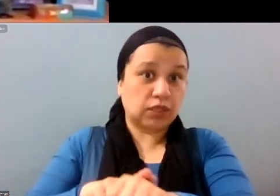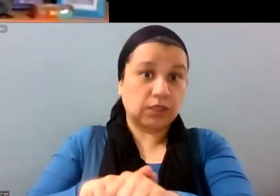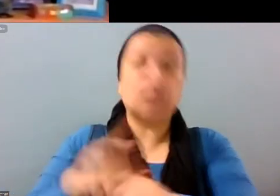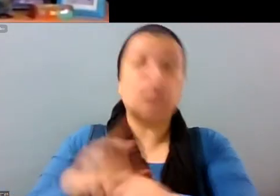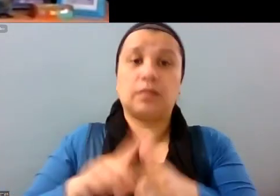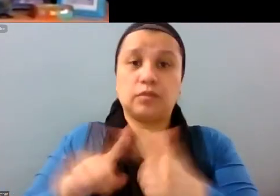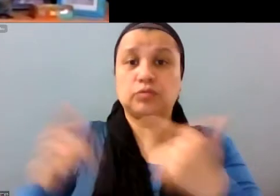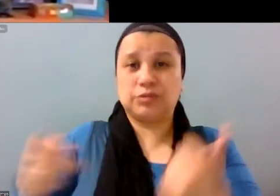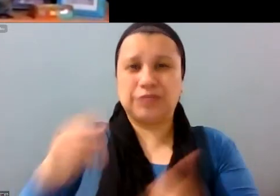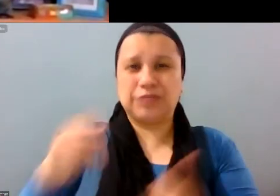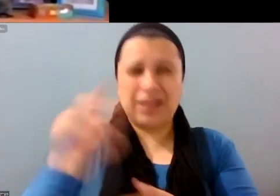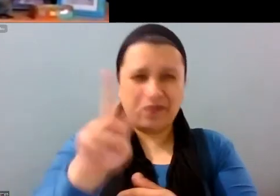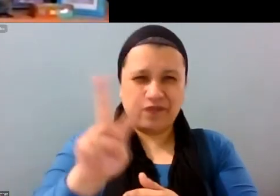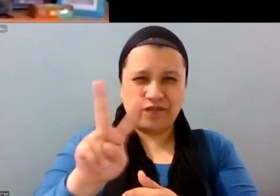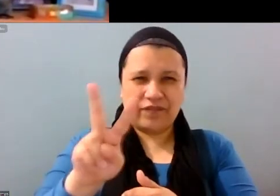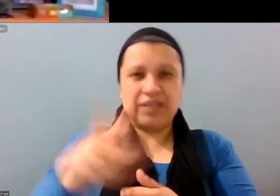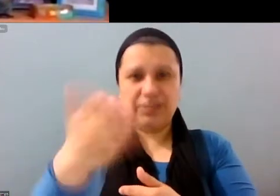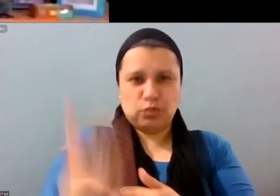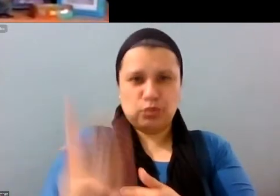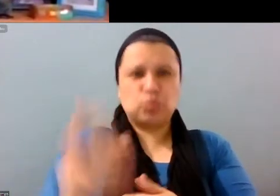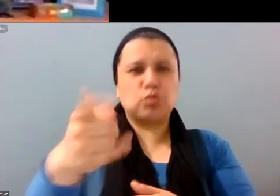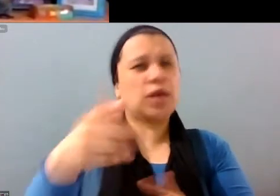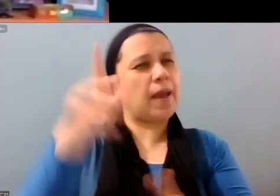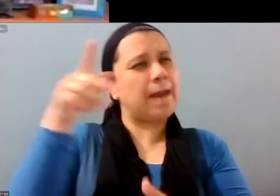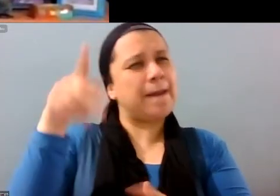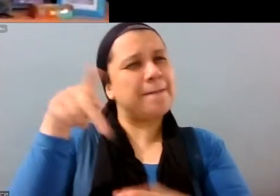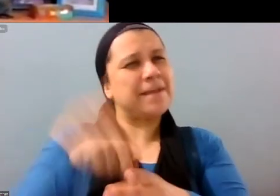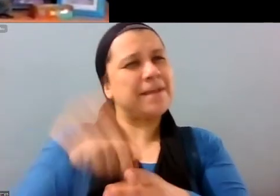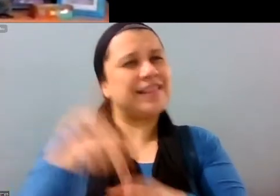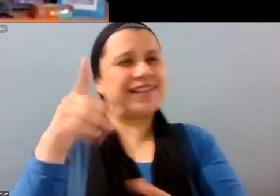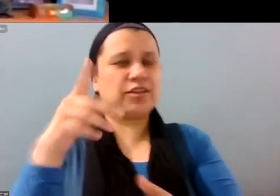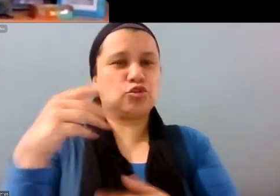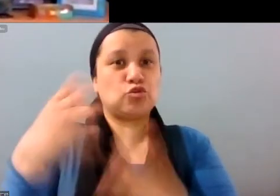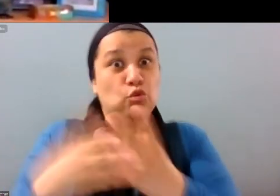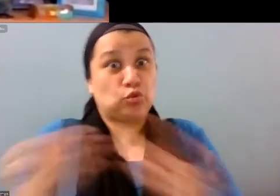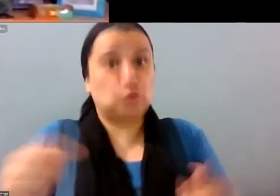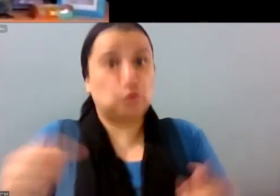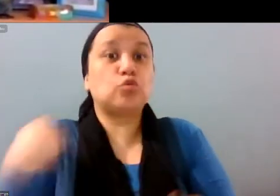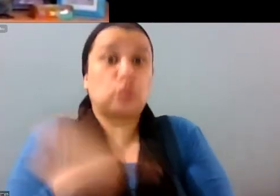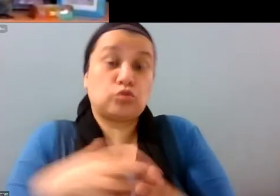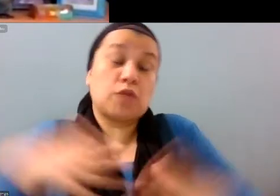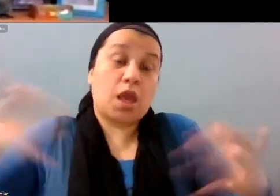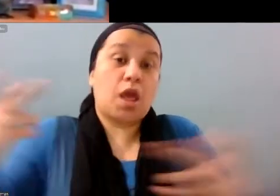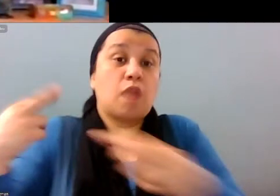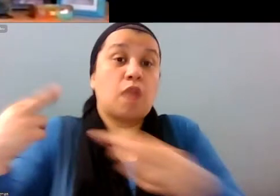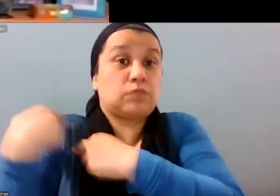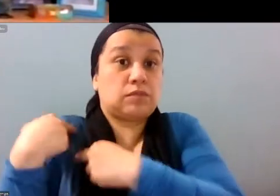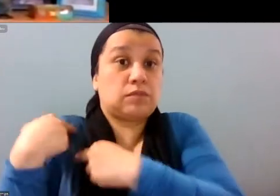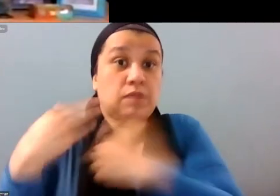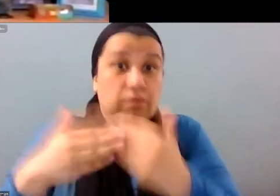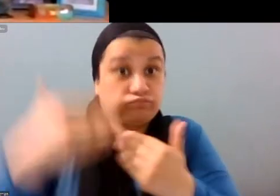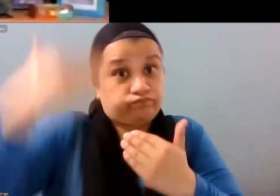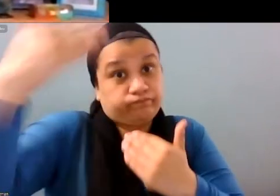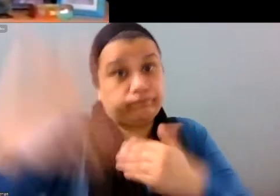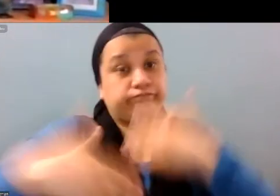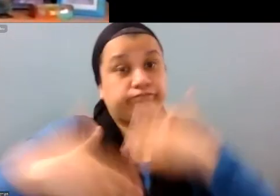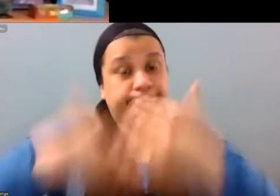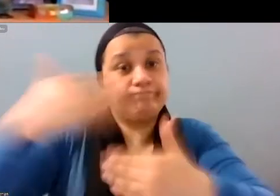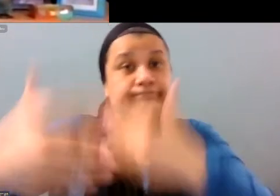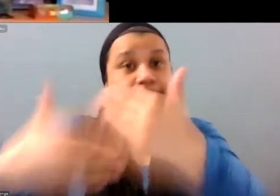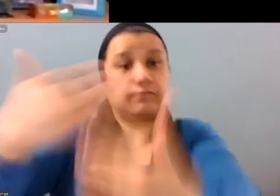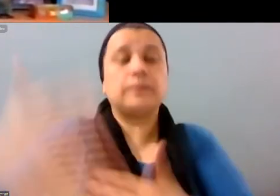somos parte de la solución también todos tenemos grandes responsabilidades para salir adelante y en el el